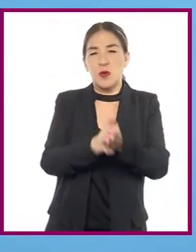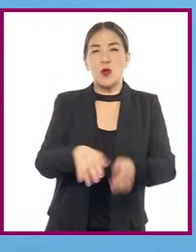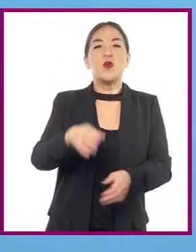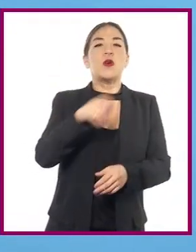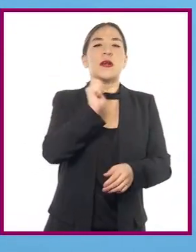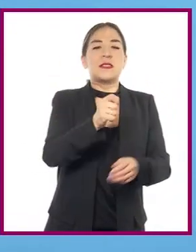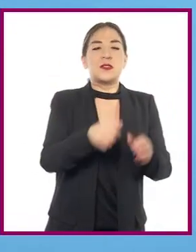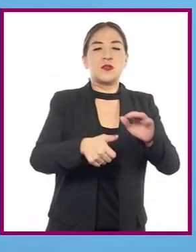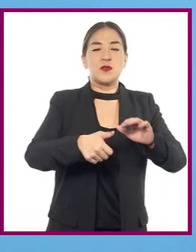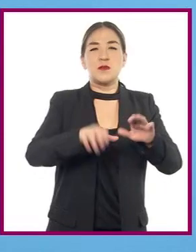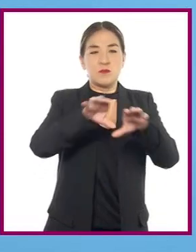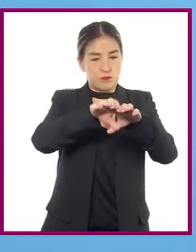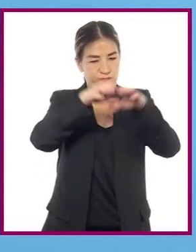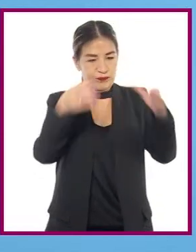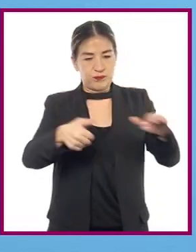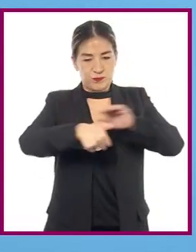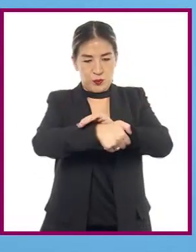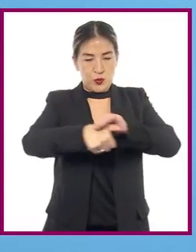tortugas,